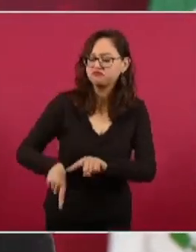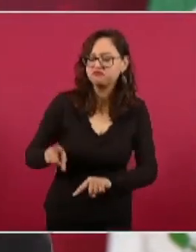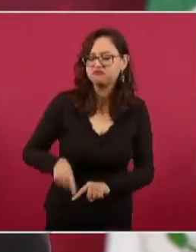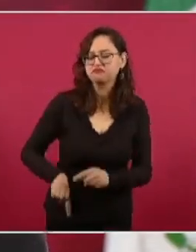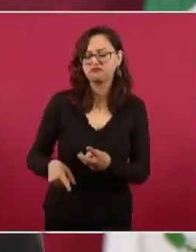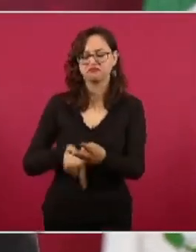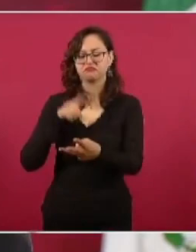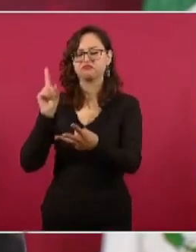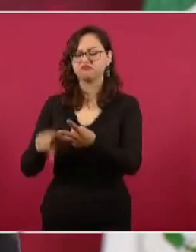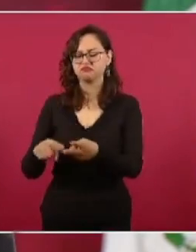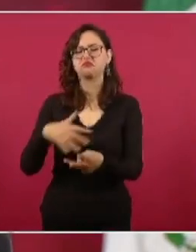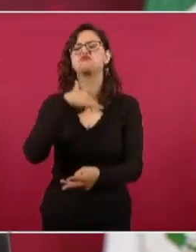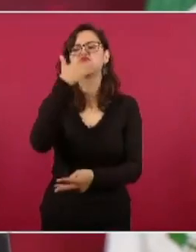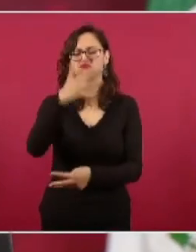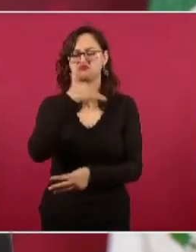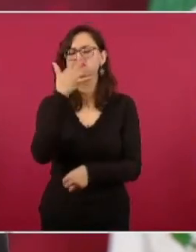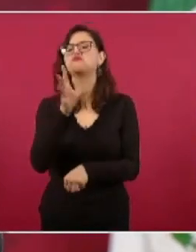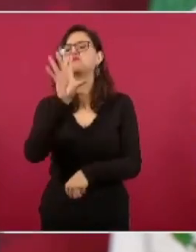permitieron la corrupción,